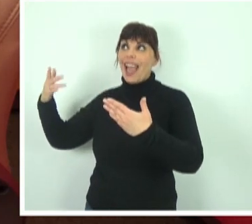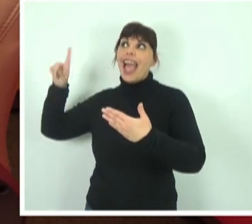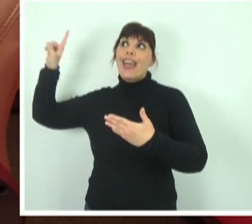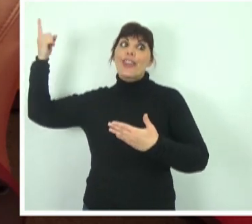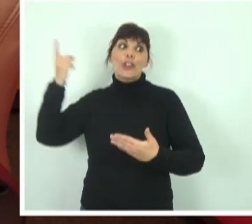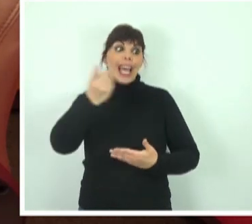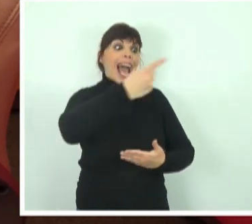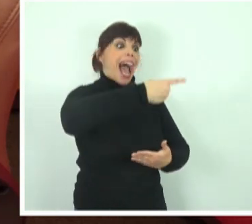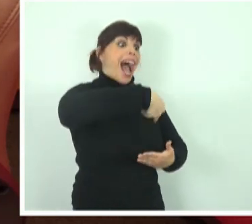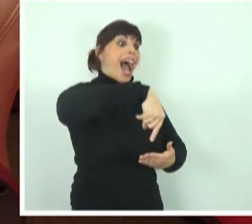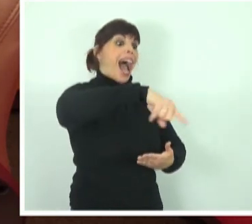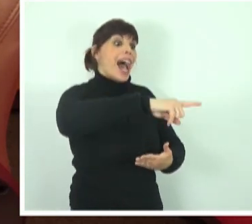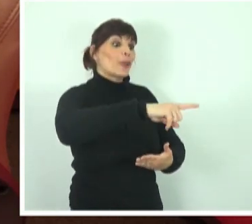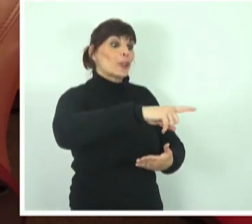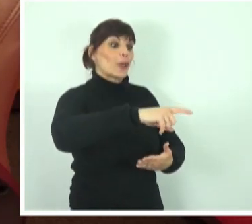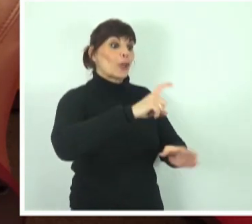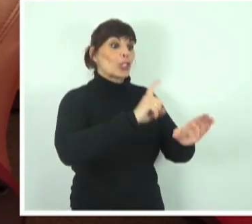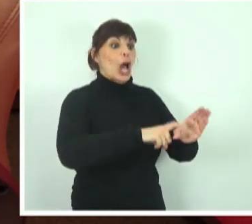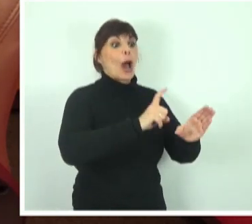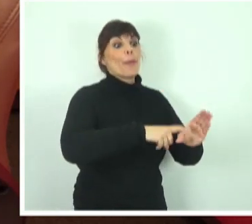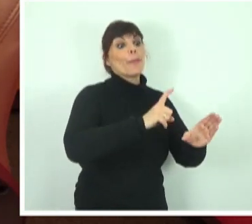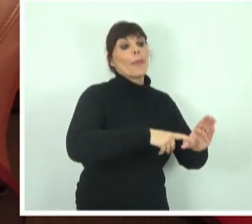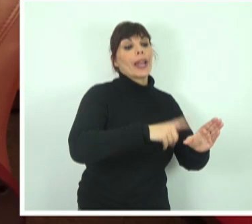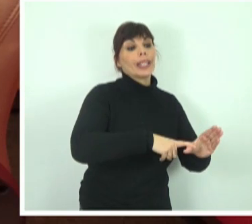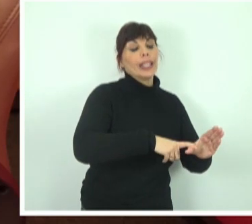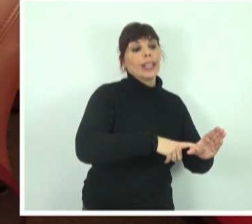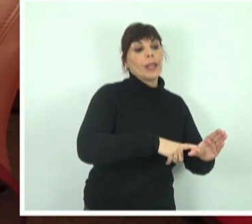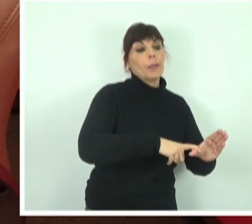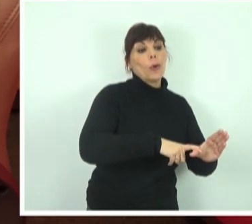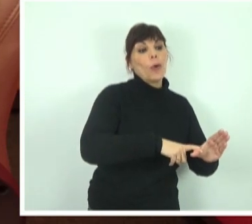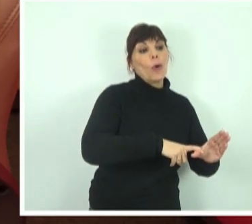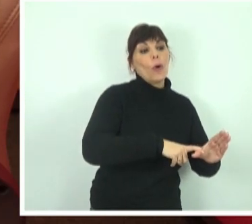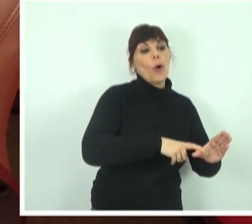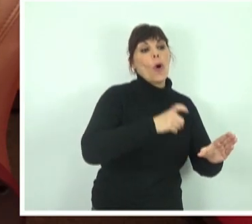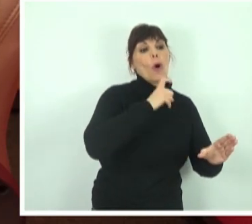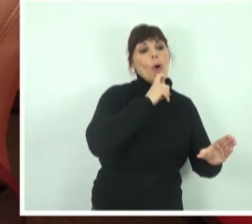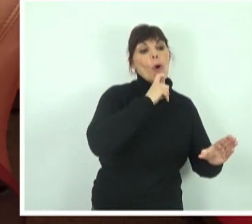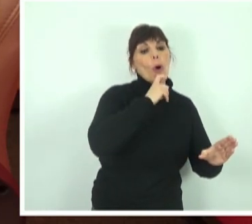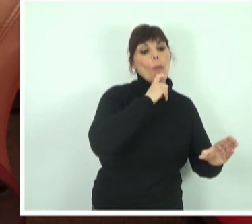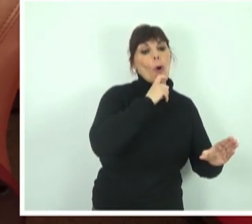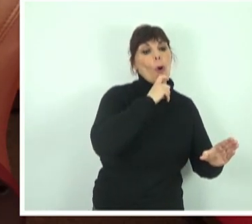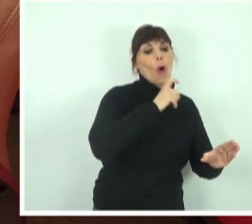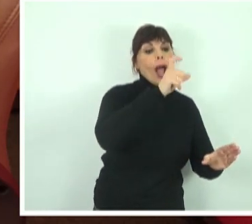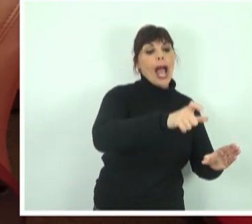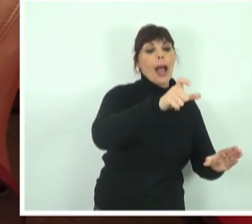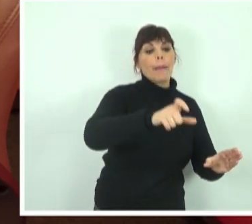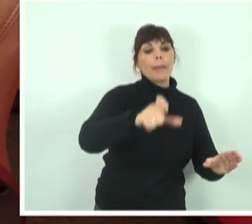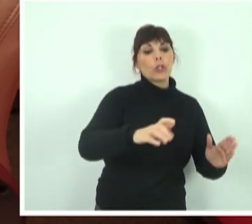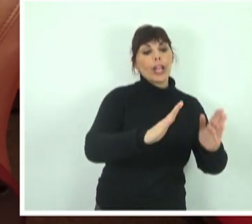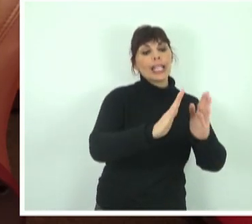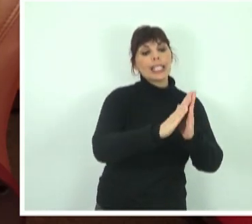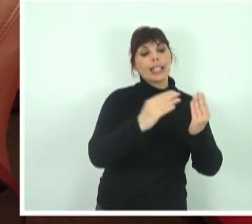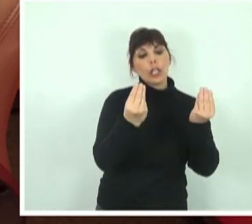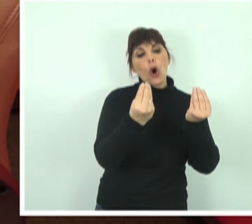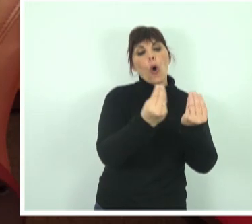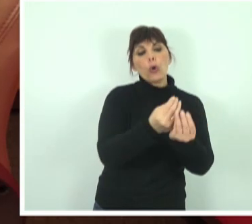atención, de la herencia entre o de los santos en la luz. ¿Qué dicen estos